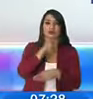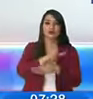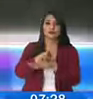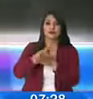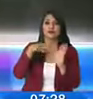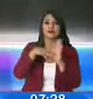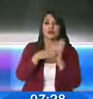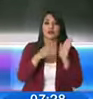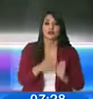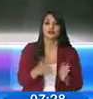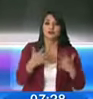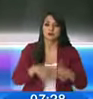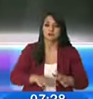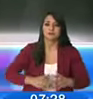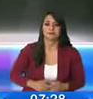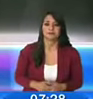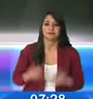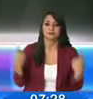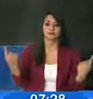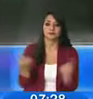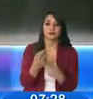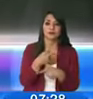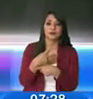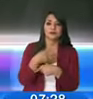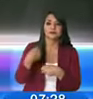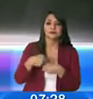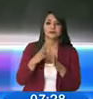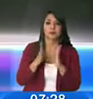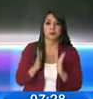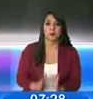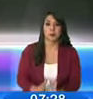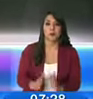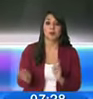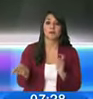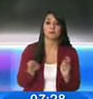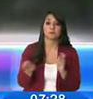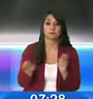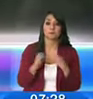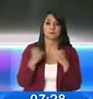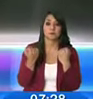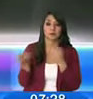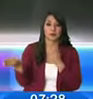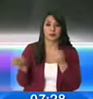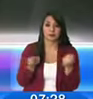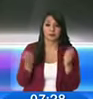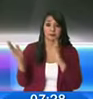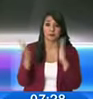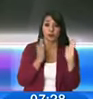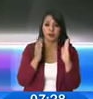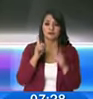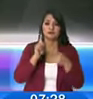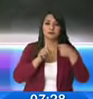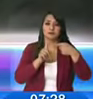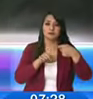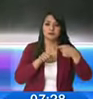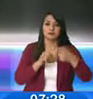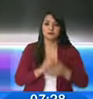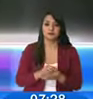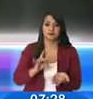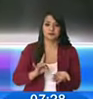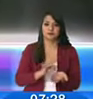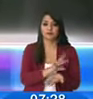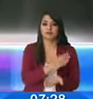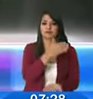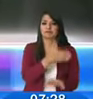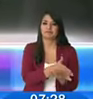de Bancos. El Pleno del Consejo de Participación Ciudadana y Control Social Transitorio resuelve, 1. Cesar en funciones y dar por